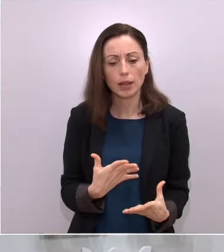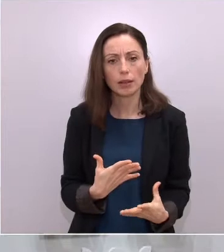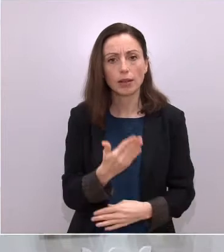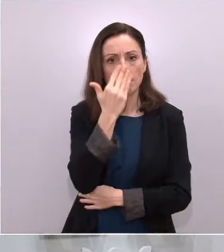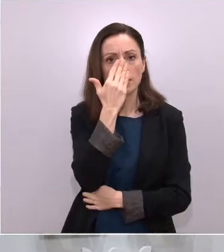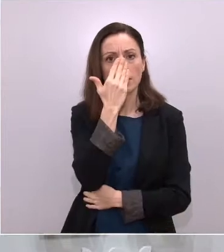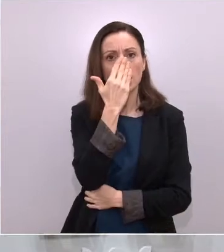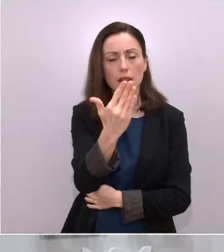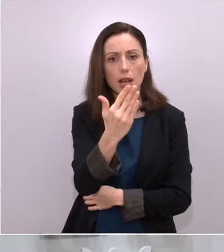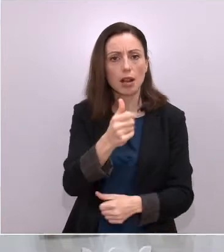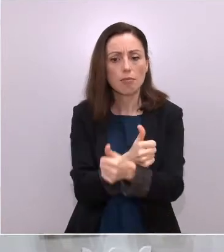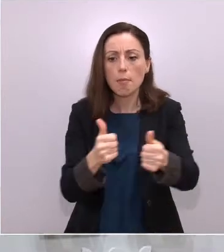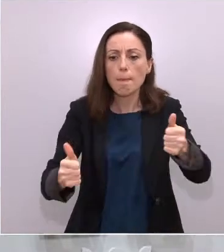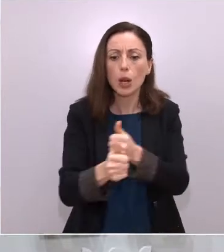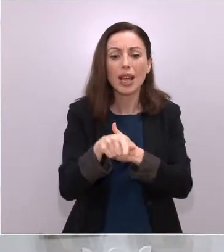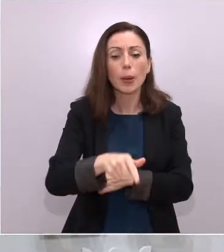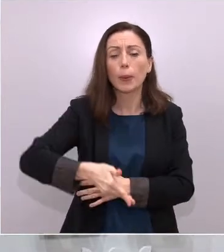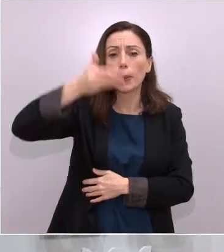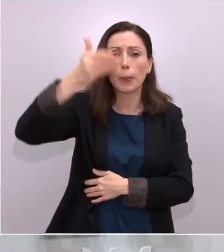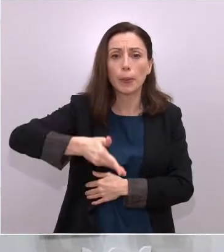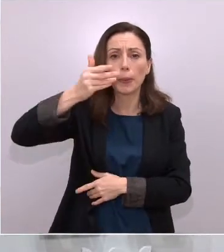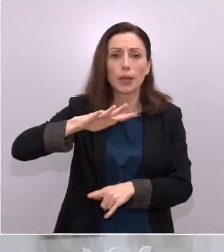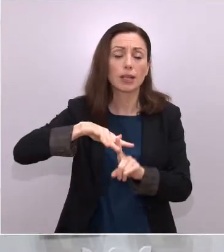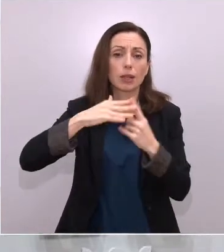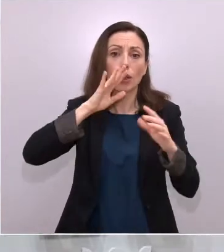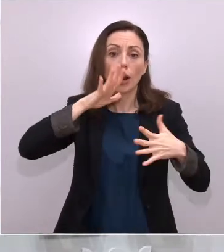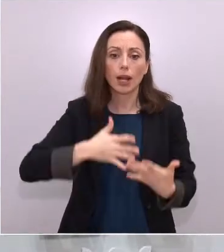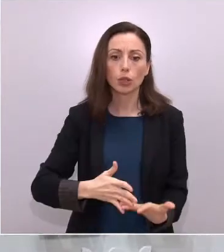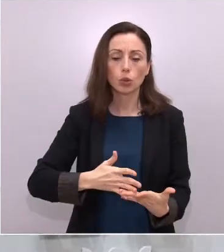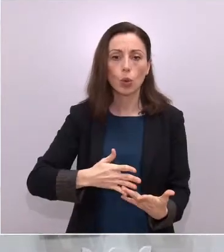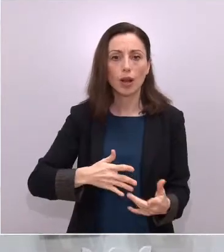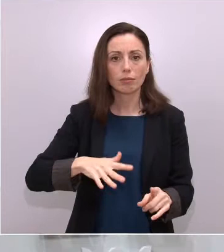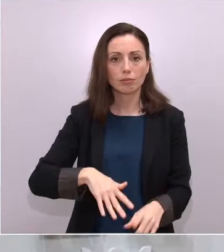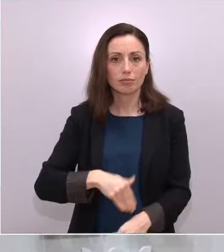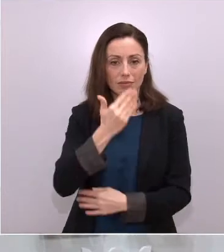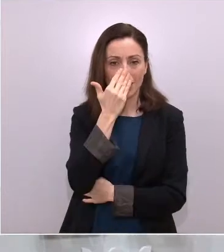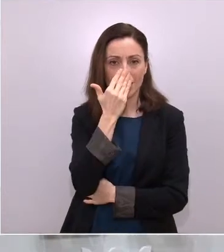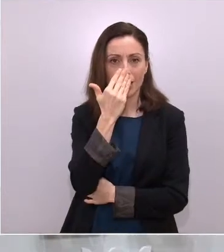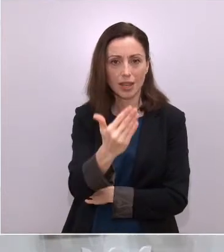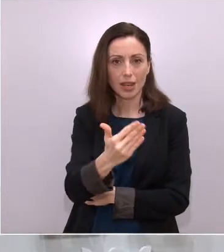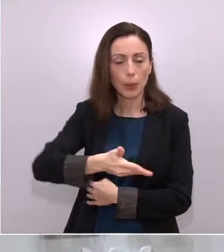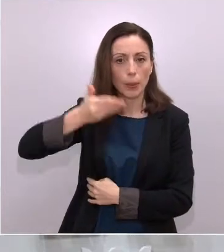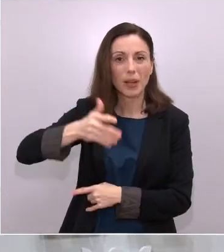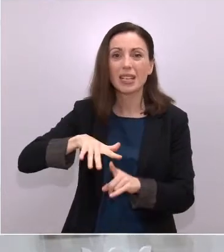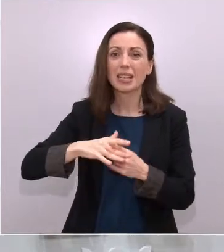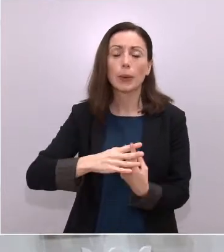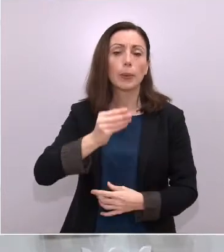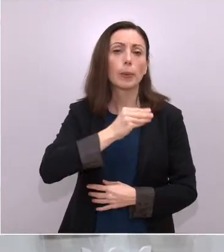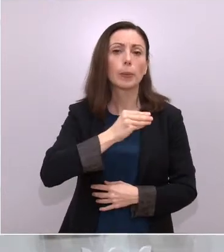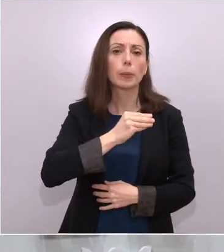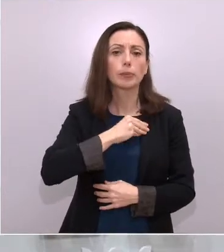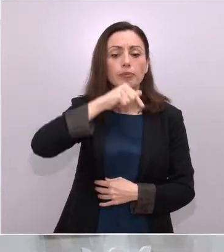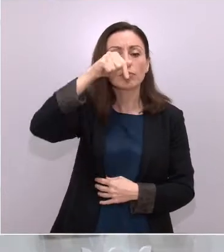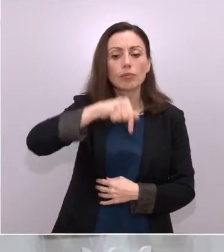delante. Esto es muy importante en este momento, la verdad. Es lamentable que